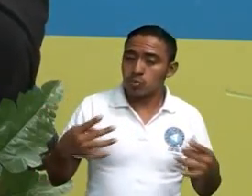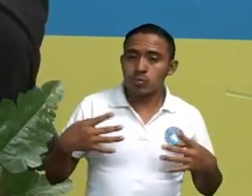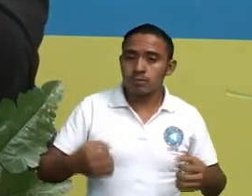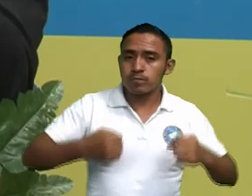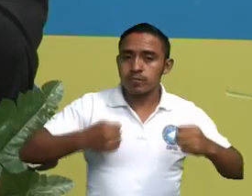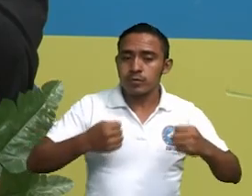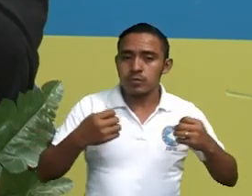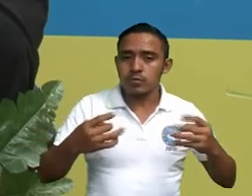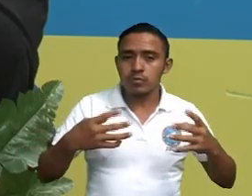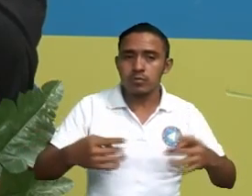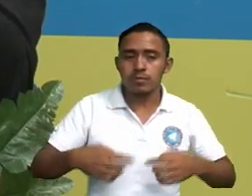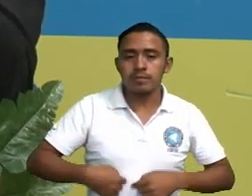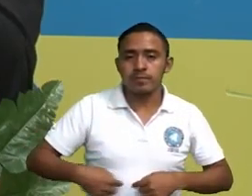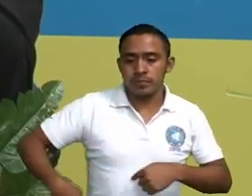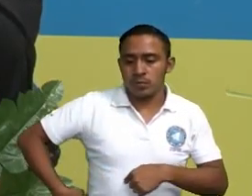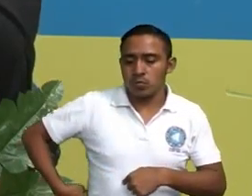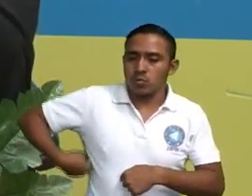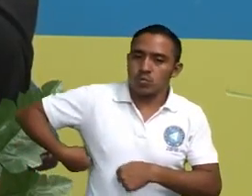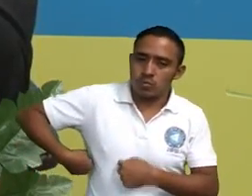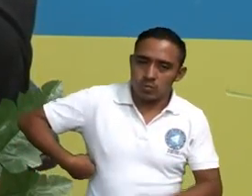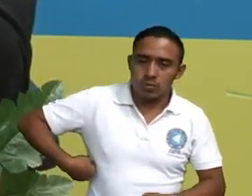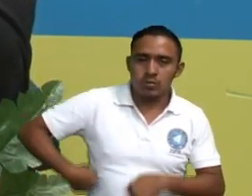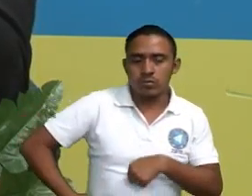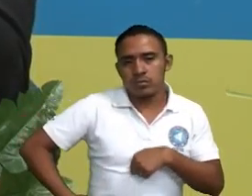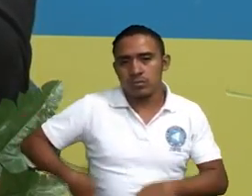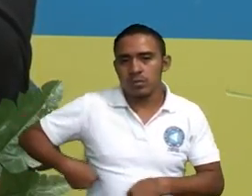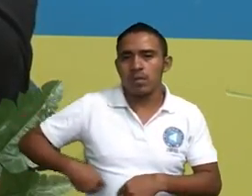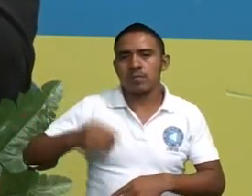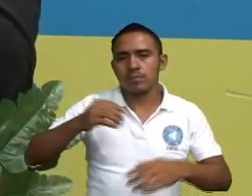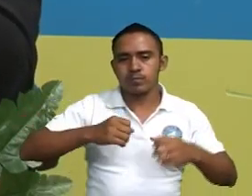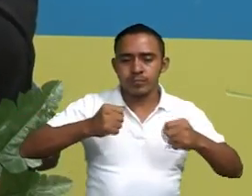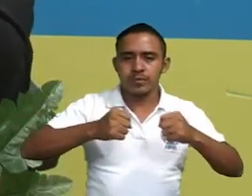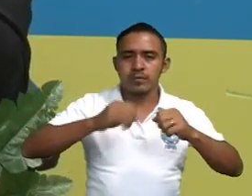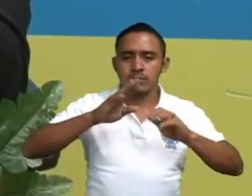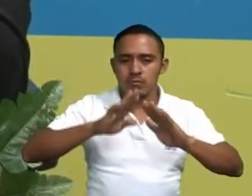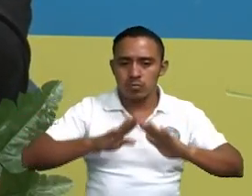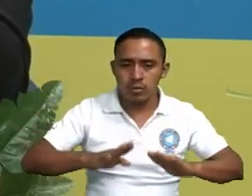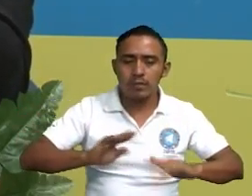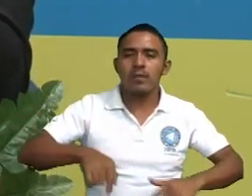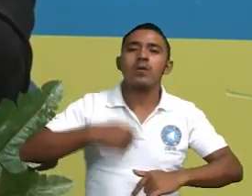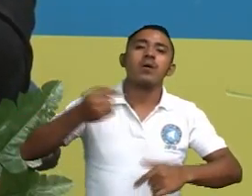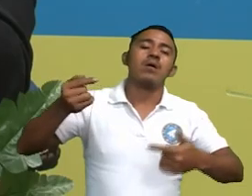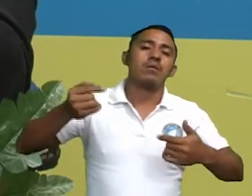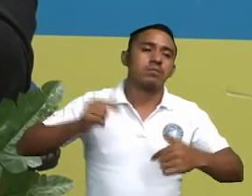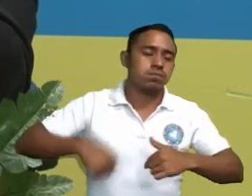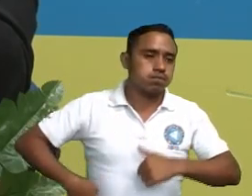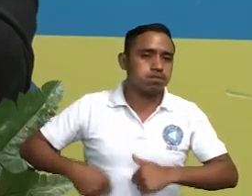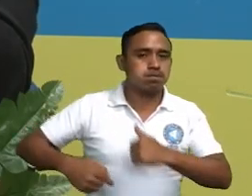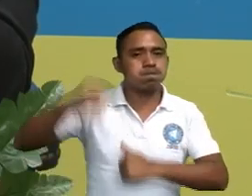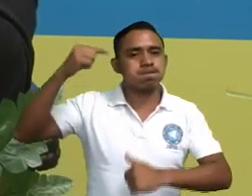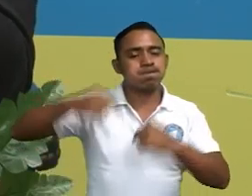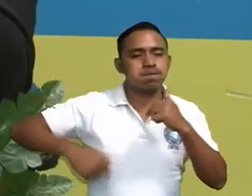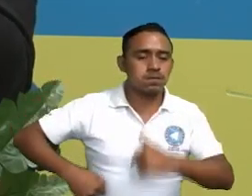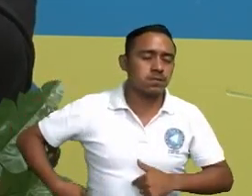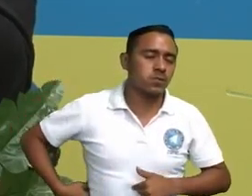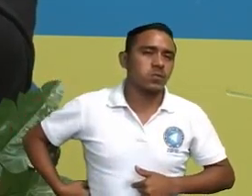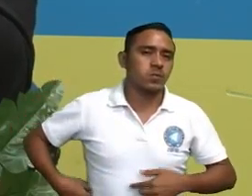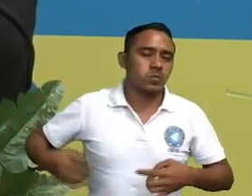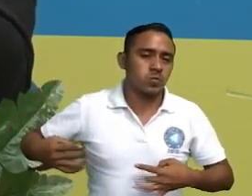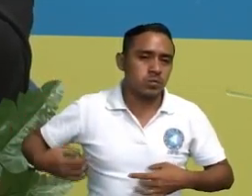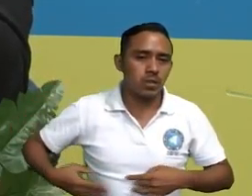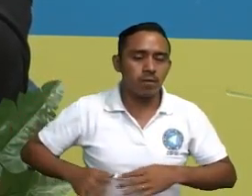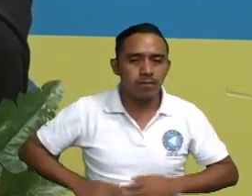perdón, y luego tiende a disminuir un poco, y luego vuelve a bajar otro montón, o subir otro montón, y luego se baja